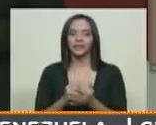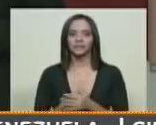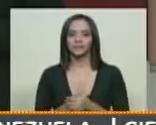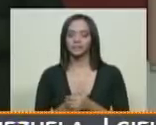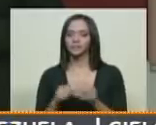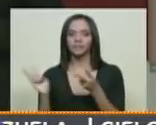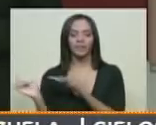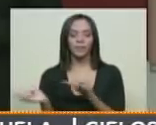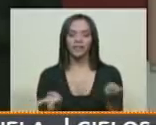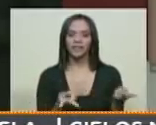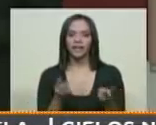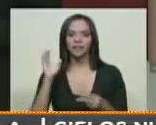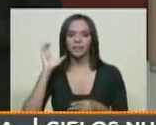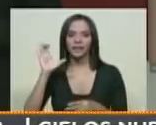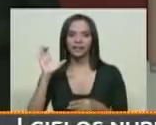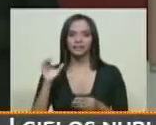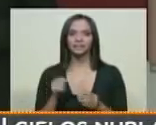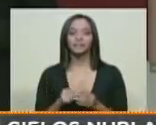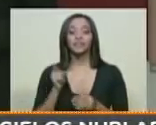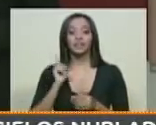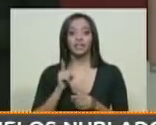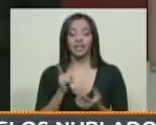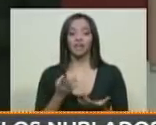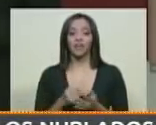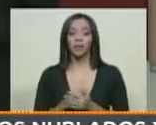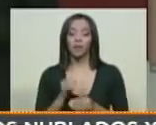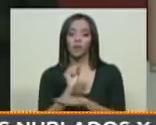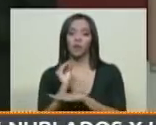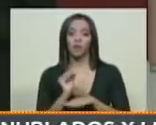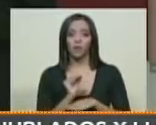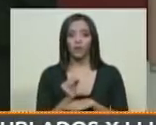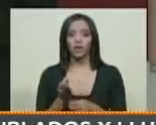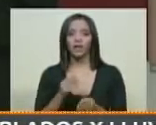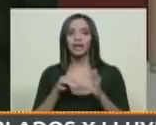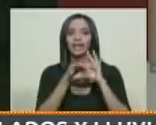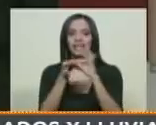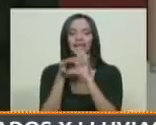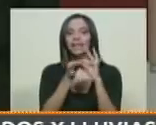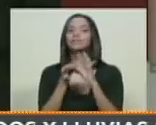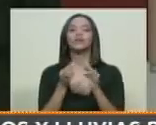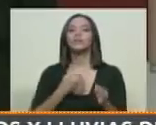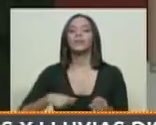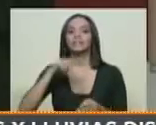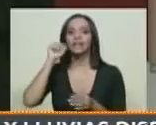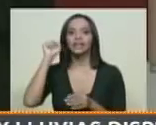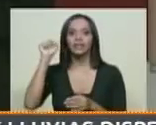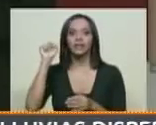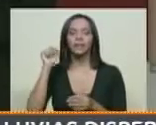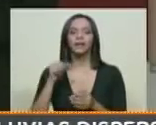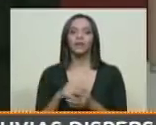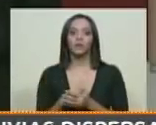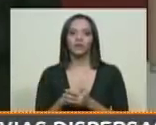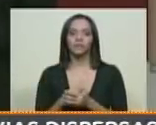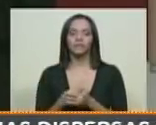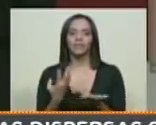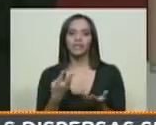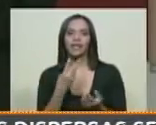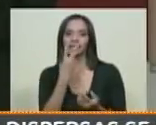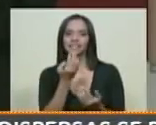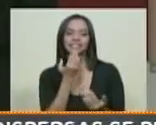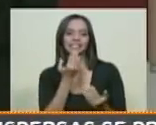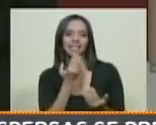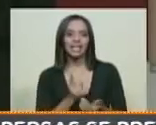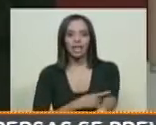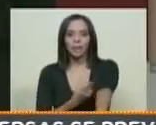país. Debemos proteger, como dijo el presidente Maduro, las relaciones de buena vecindad, de hermandad, de